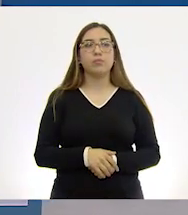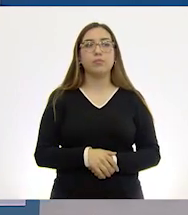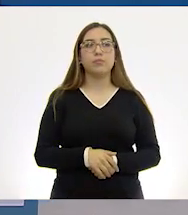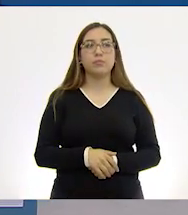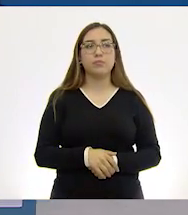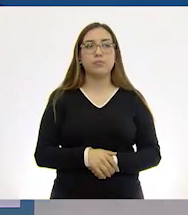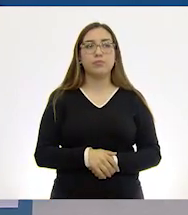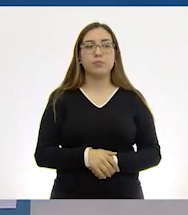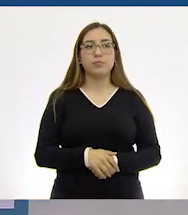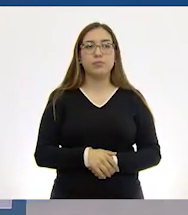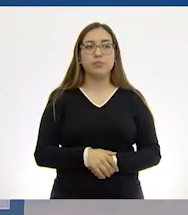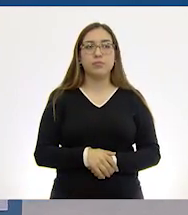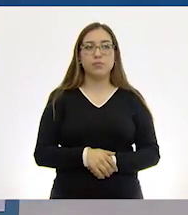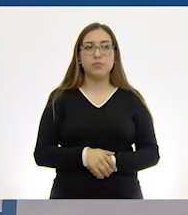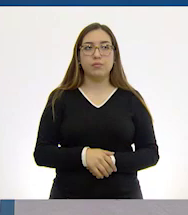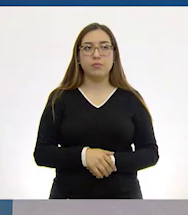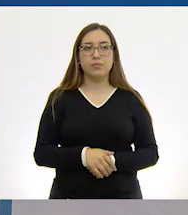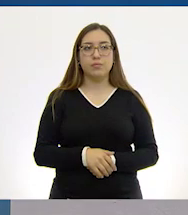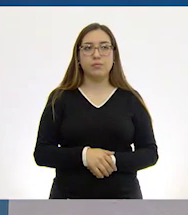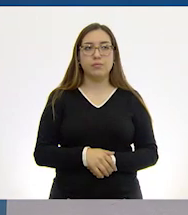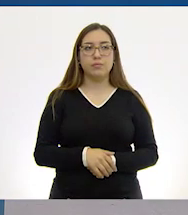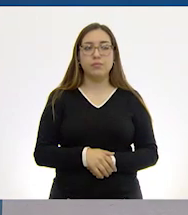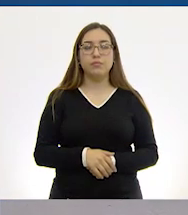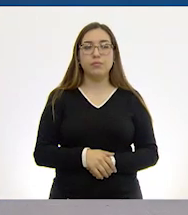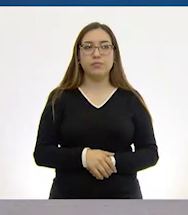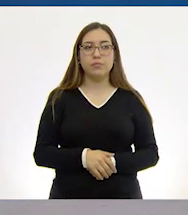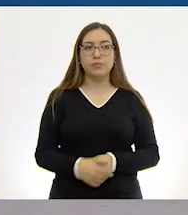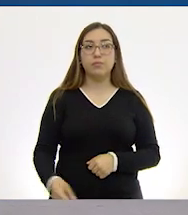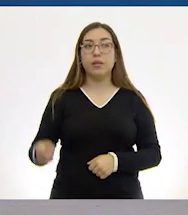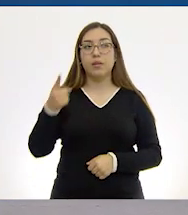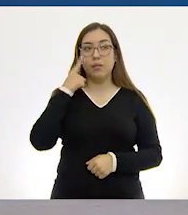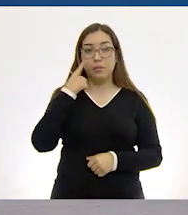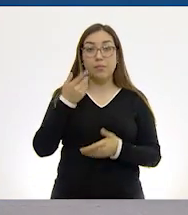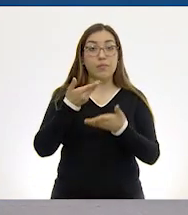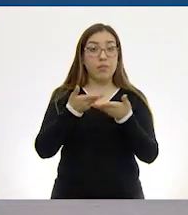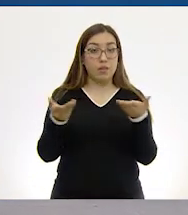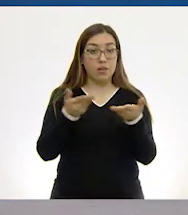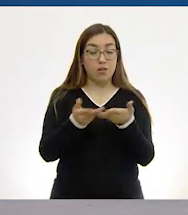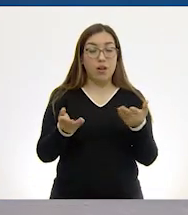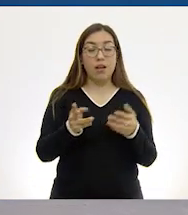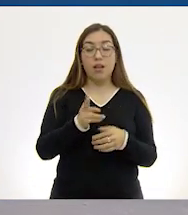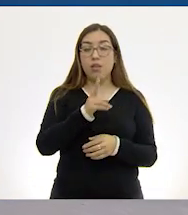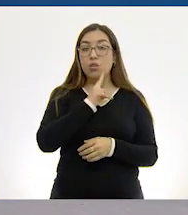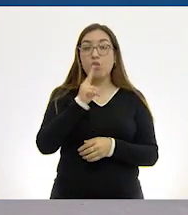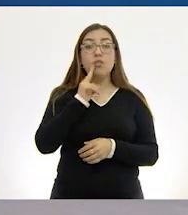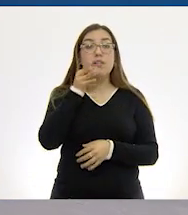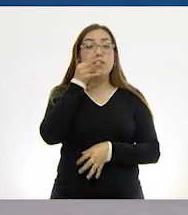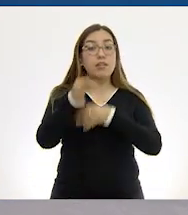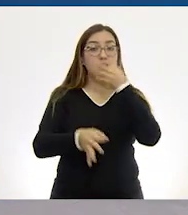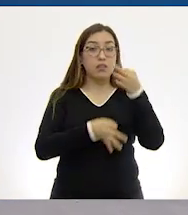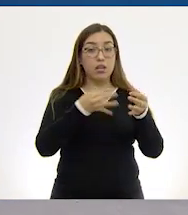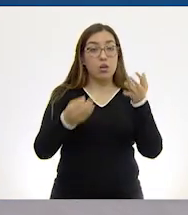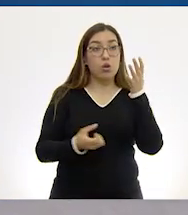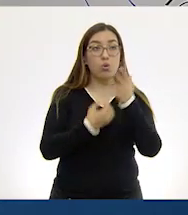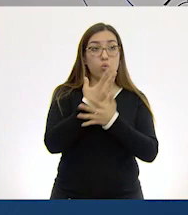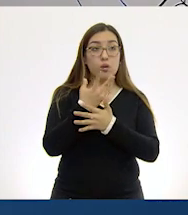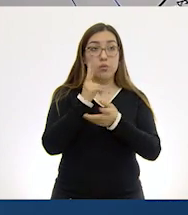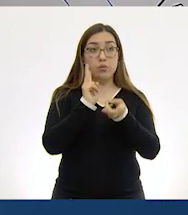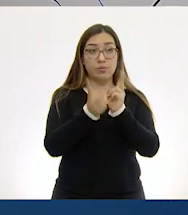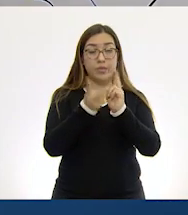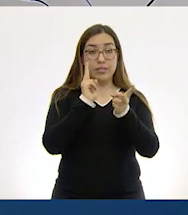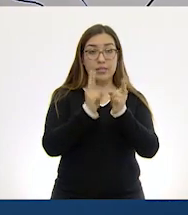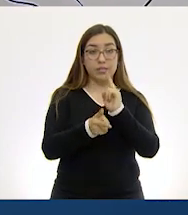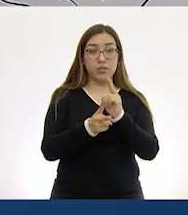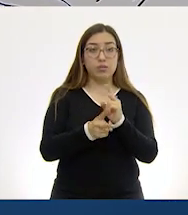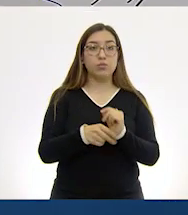abajo. Mira, María, te tengo ahora una noticia. Vas ¿Qué? A tener unos nuevos vecinos. Ajá.